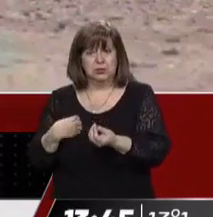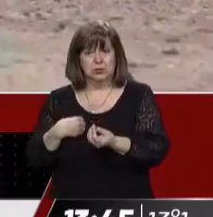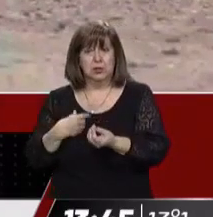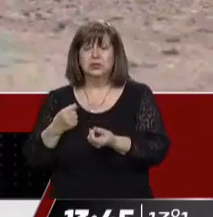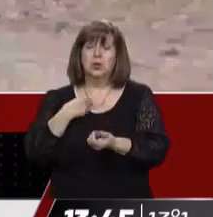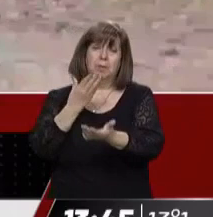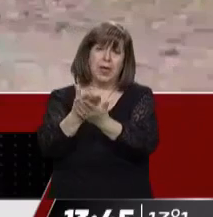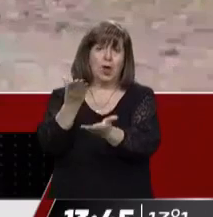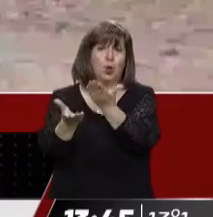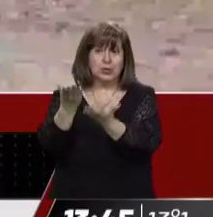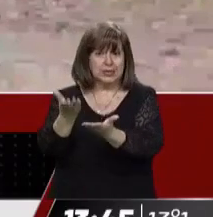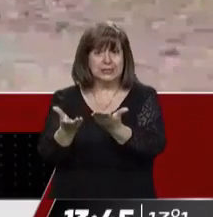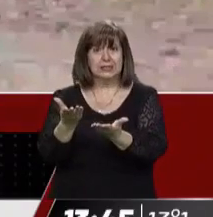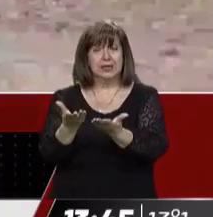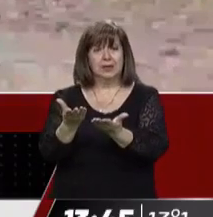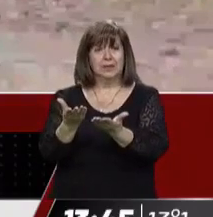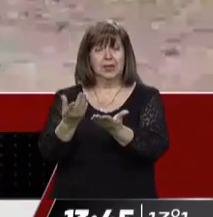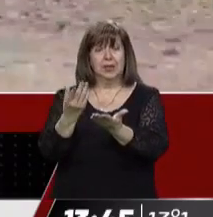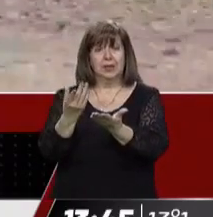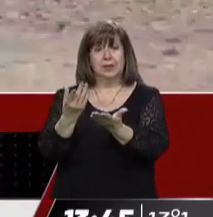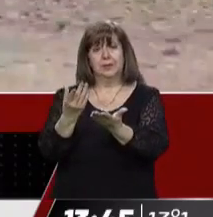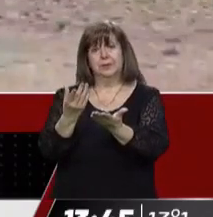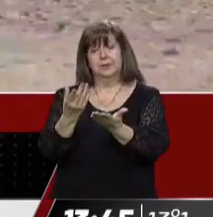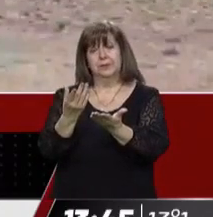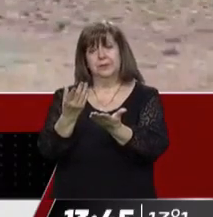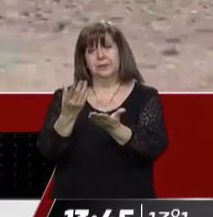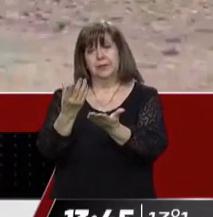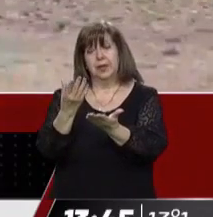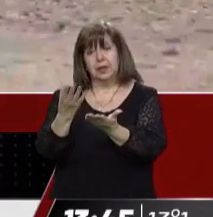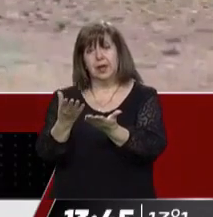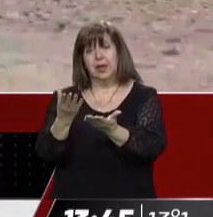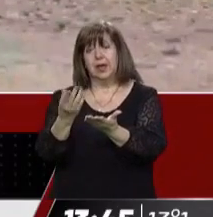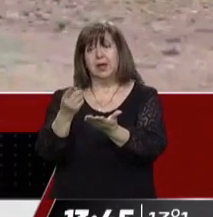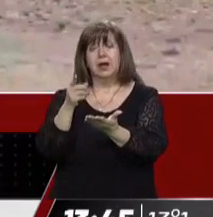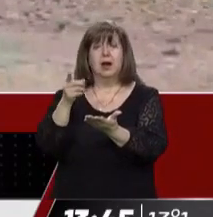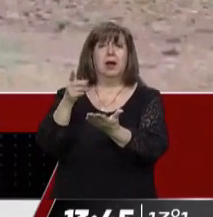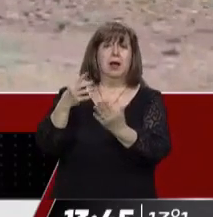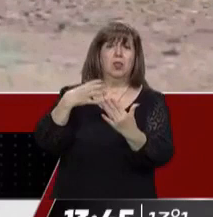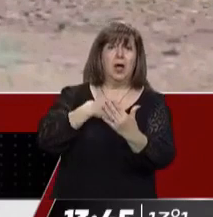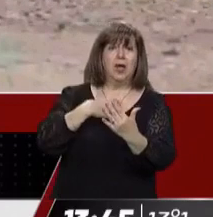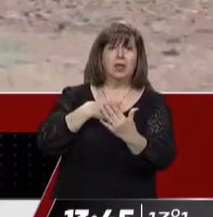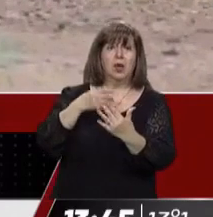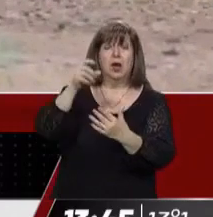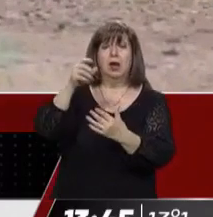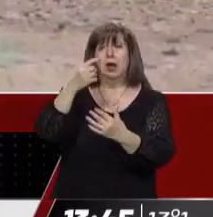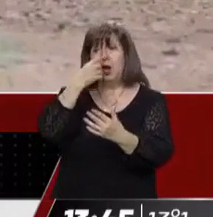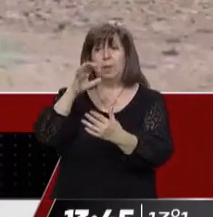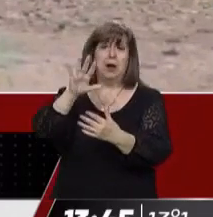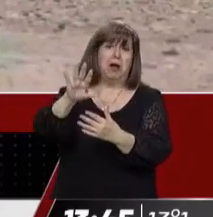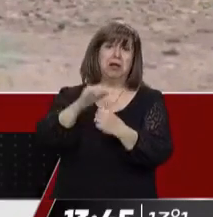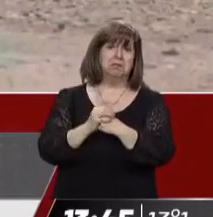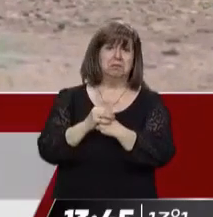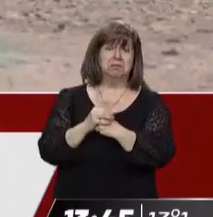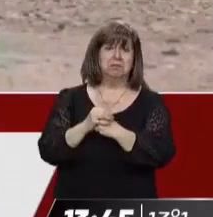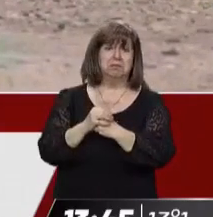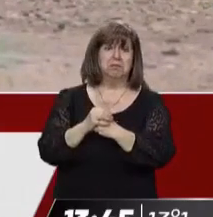yo que se haga justicia que se haga justicia que que se que se trate con esta gente porque los perros Todavía están ahí y bueno Y